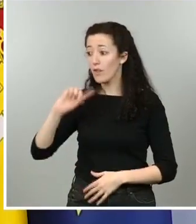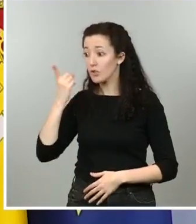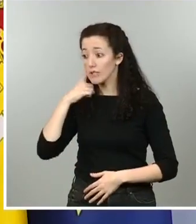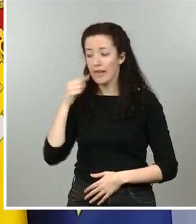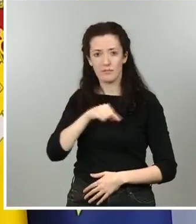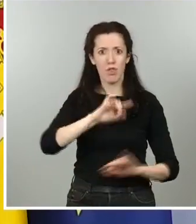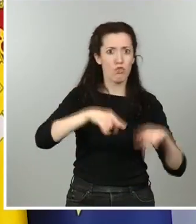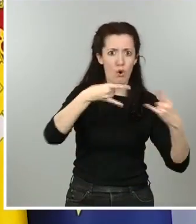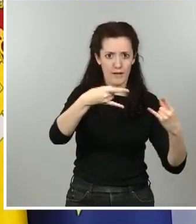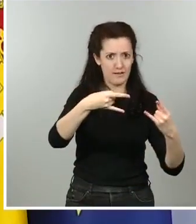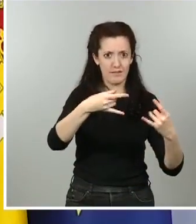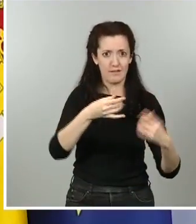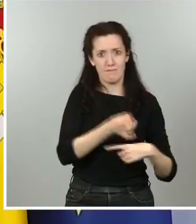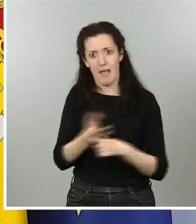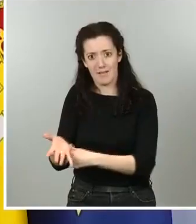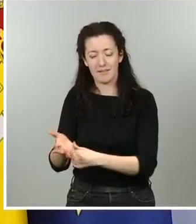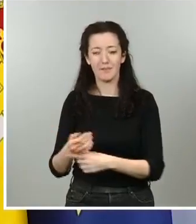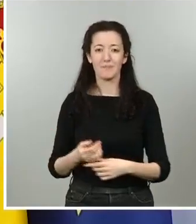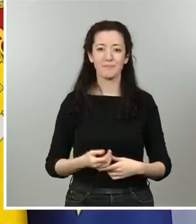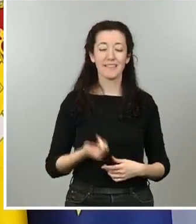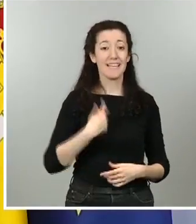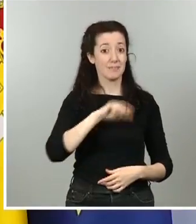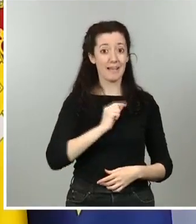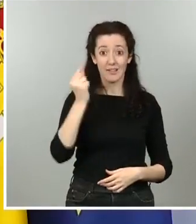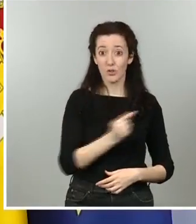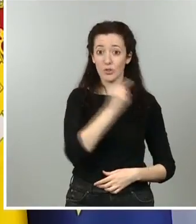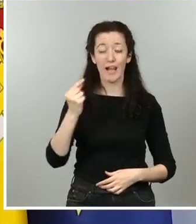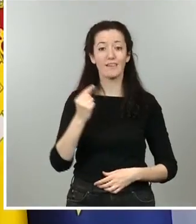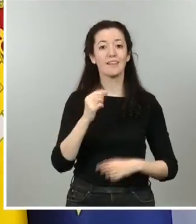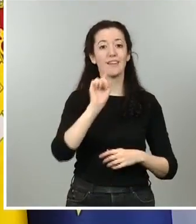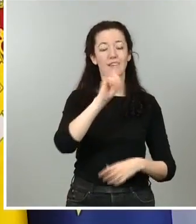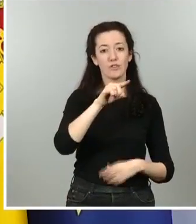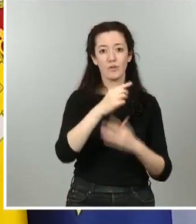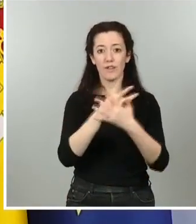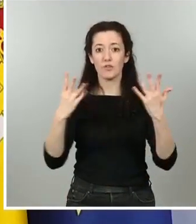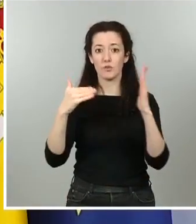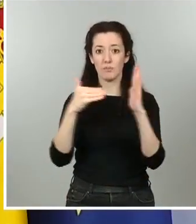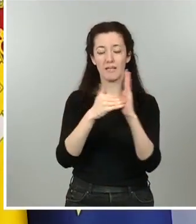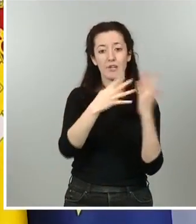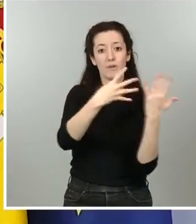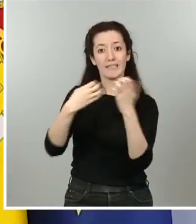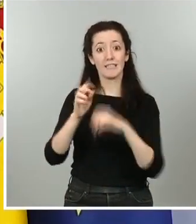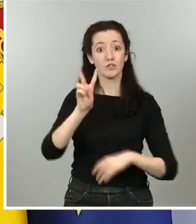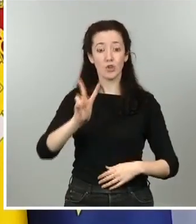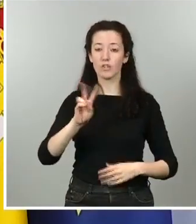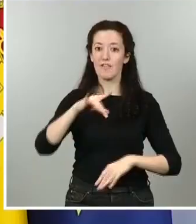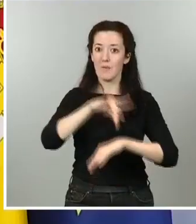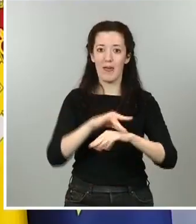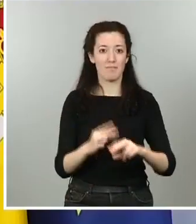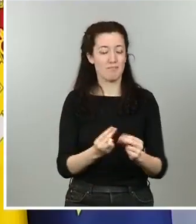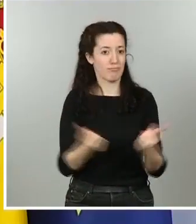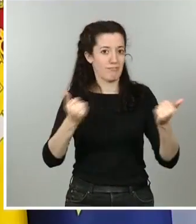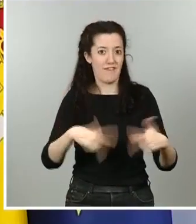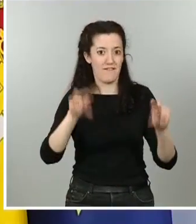en nuestro país las personas recuperadas 118.902, bastante más del 50% de las